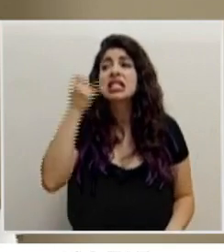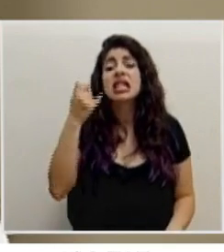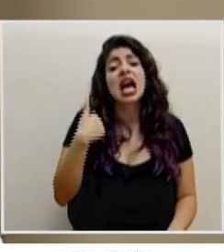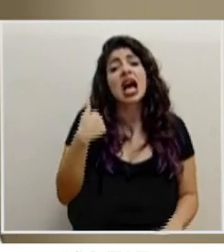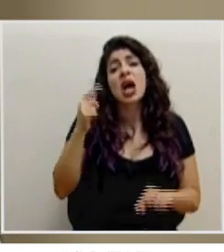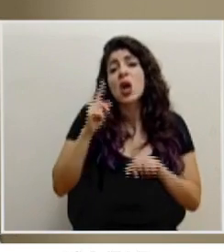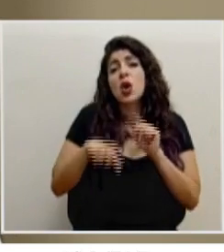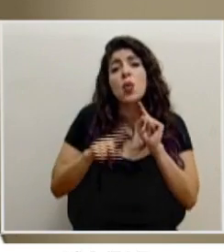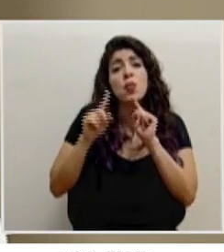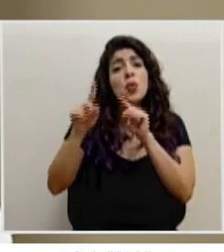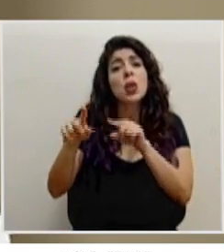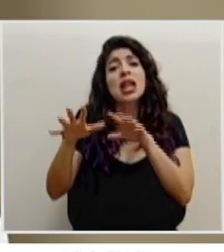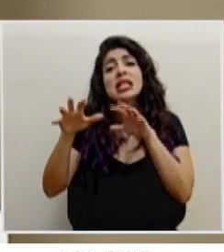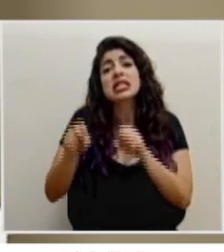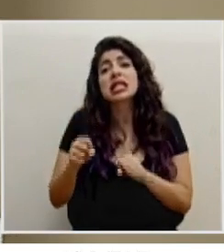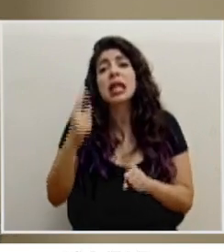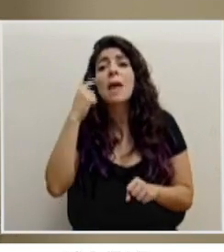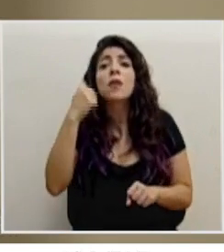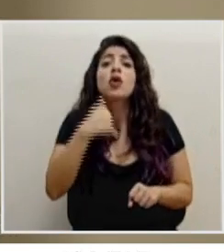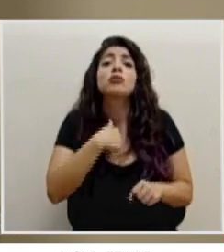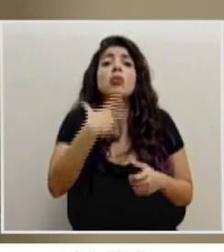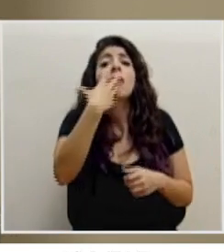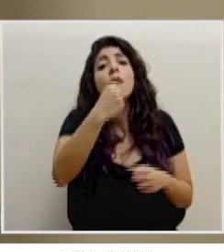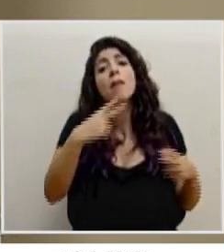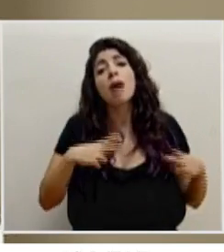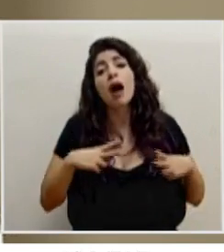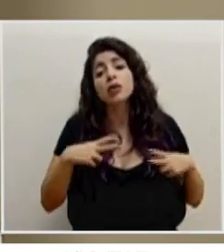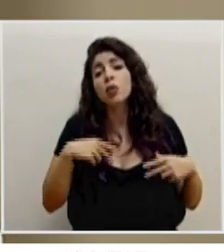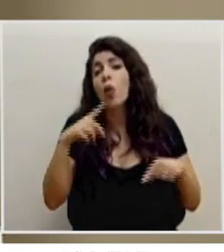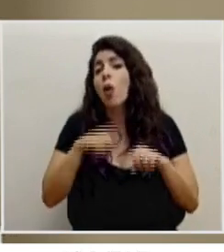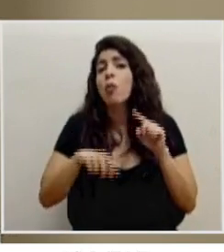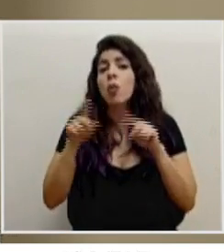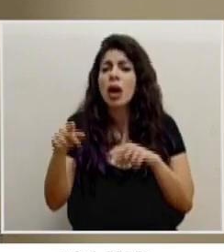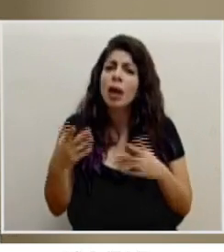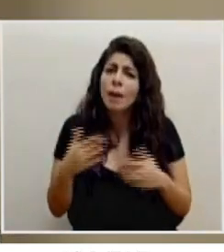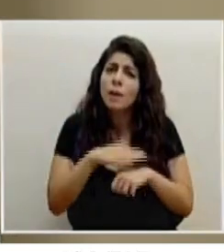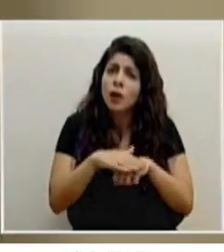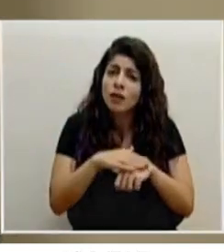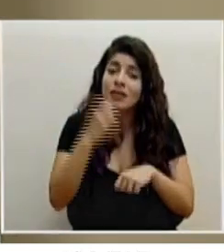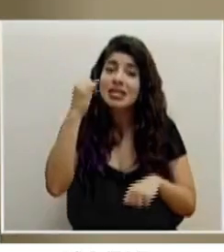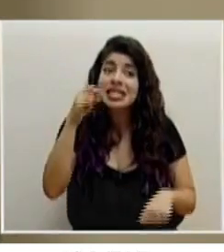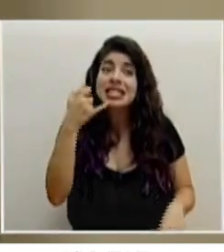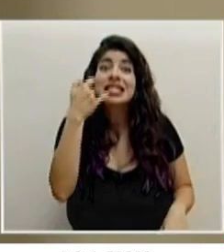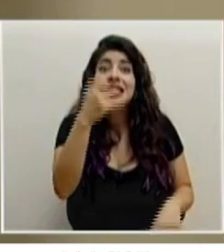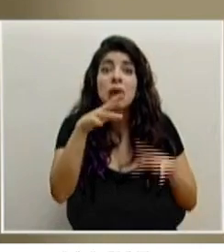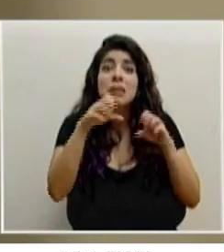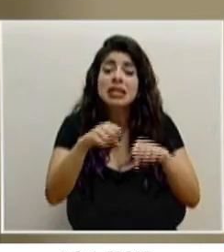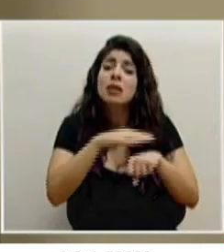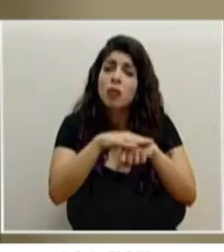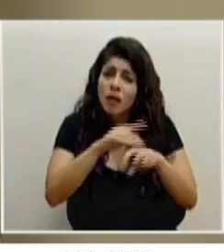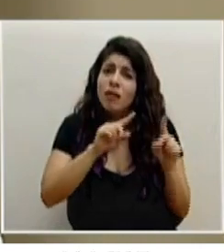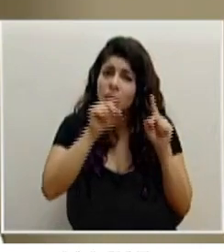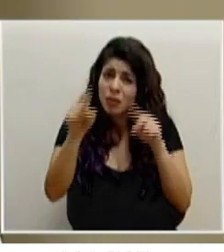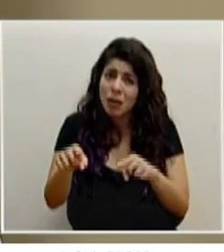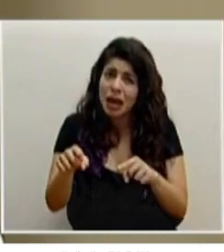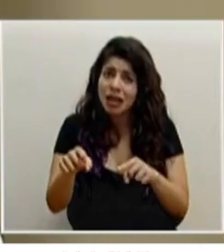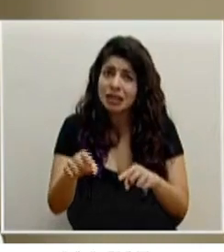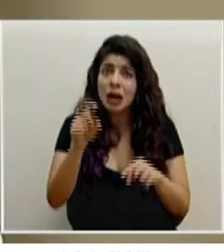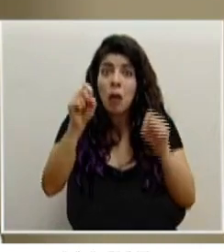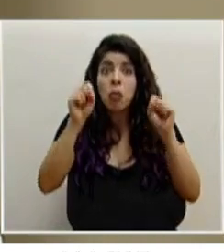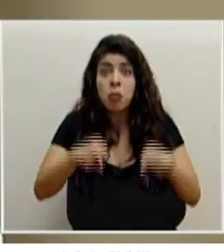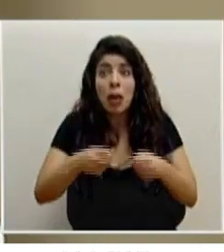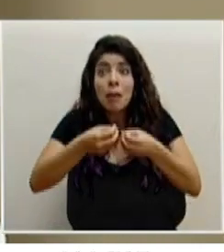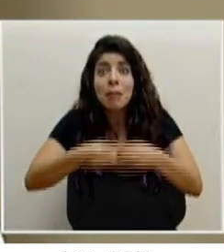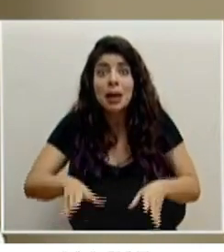pueden asistir a la cita porque se van de vacaciones. Por favor, si los llaman a la cita, asistan. Se pueden